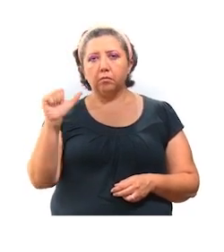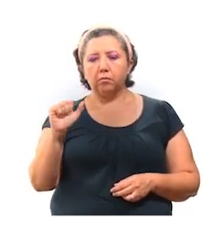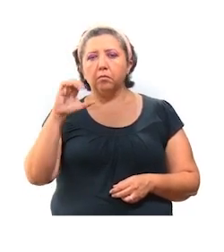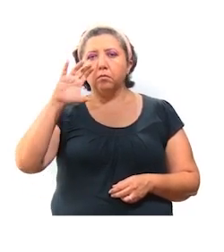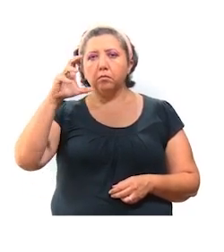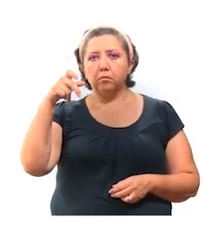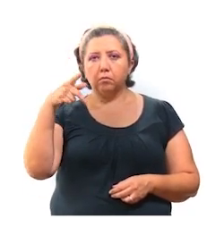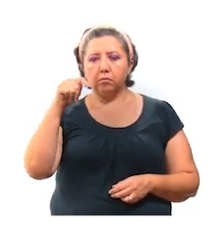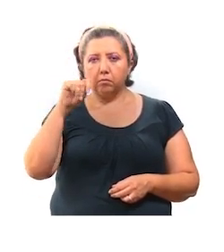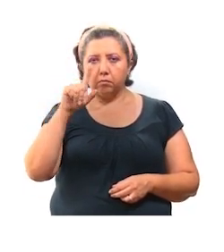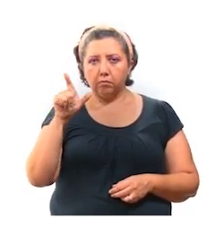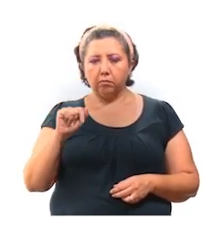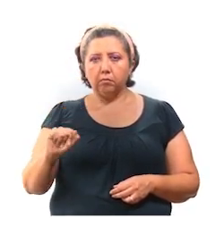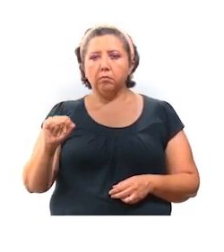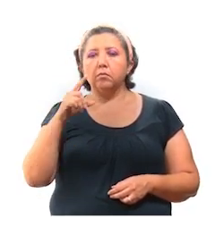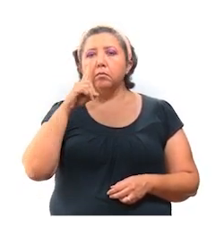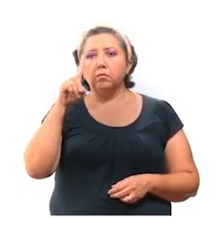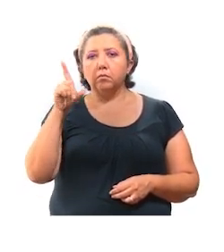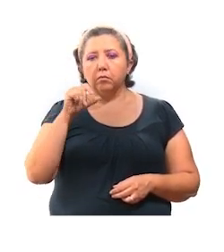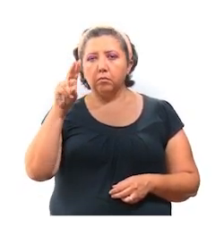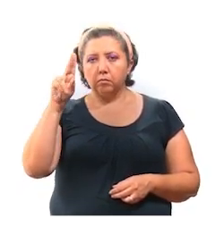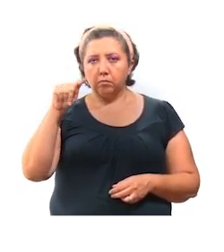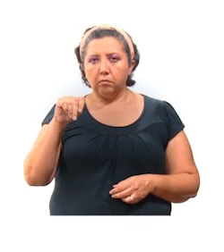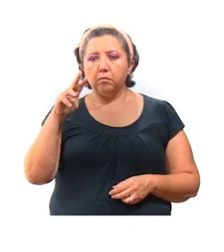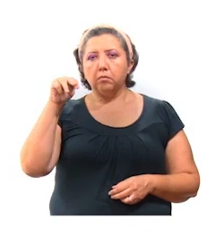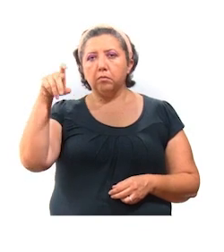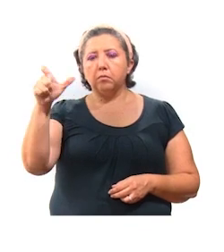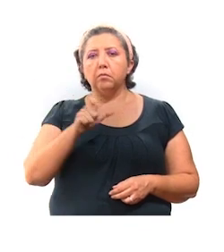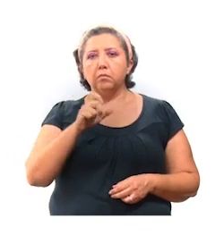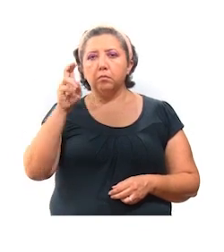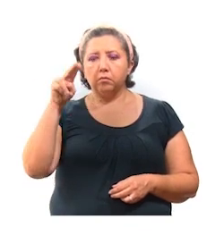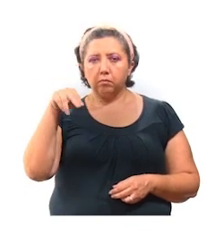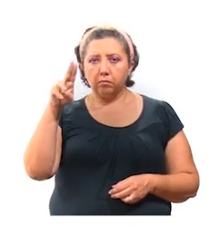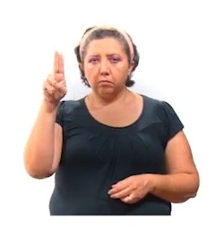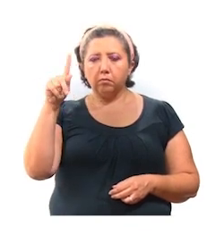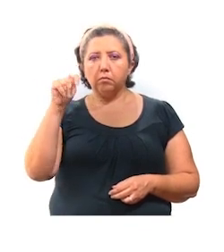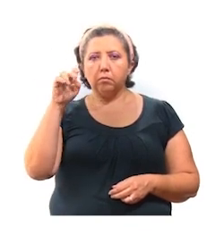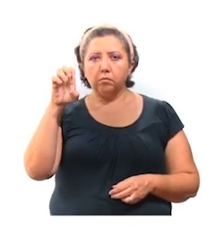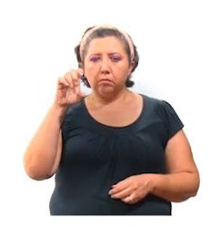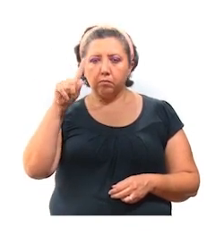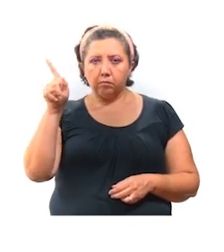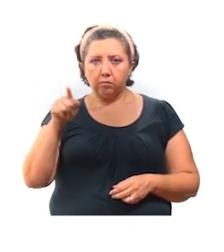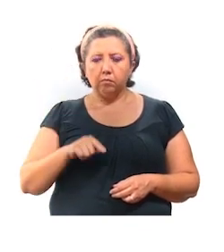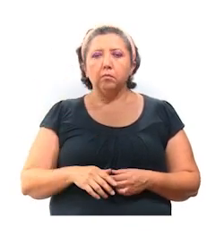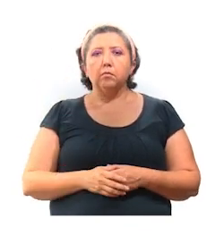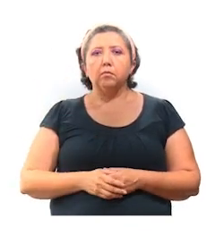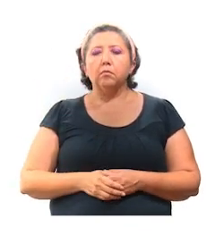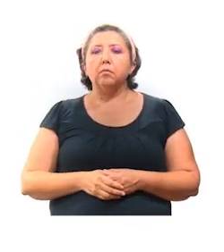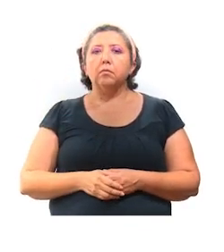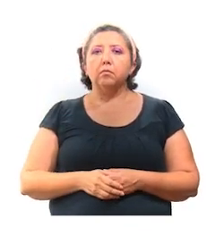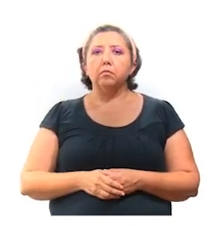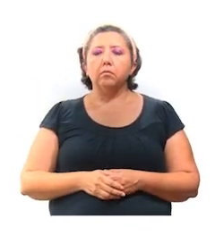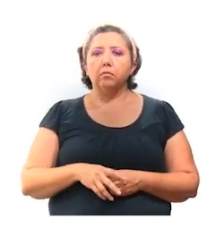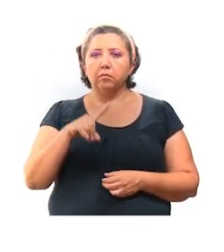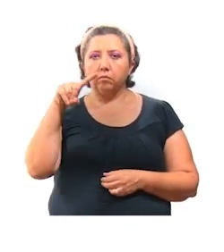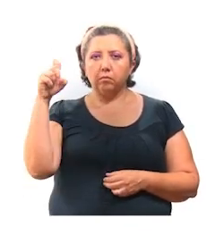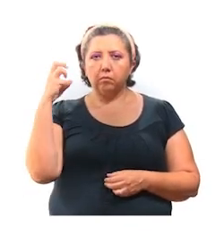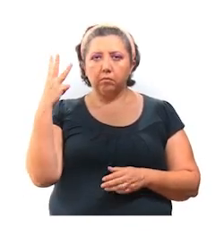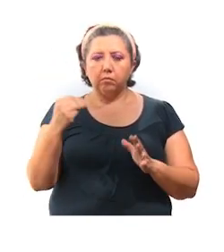Pueblo, Chiquintzonot, Tzitzantún, Jalachó, Mascanú, Temash, Tetis, Tuncás y Yaxcucul. De